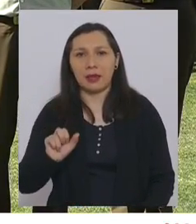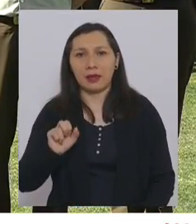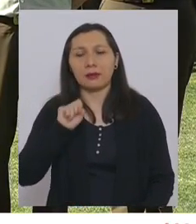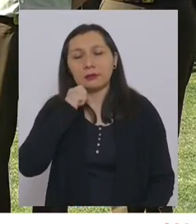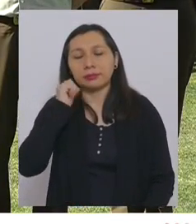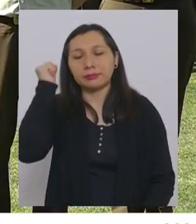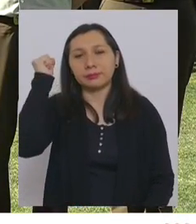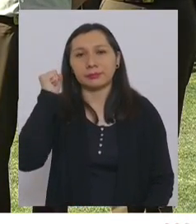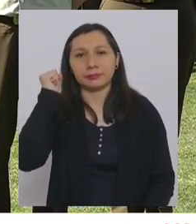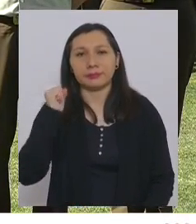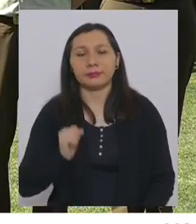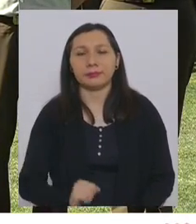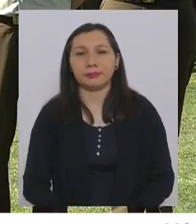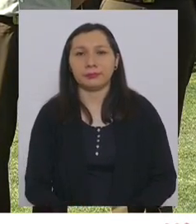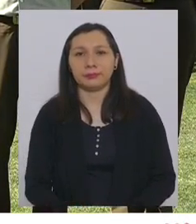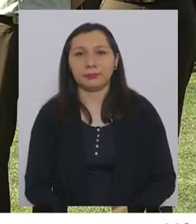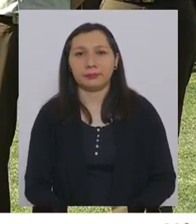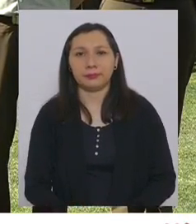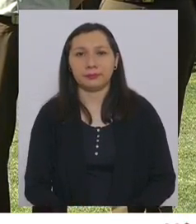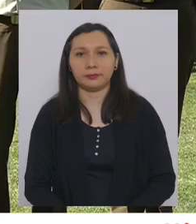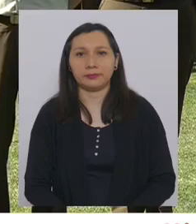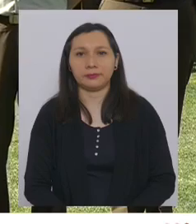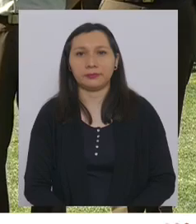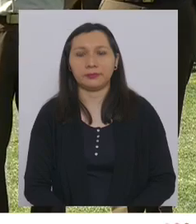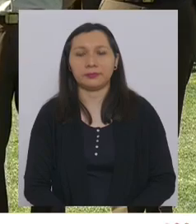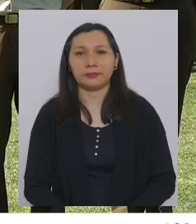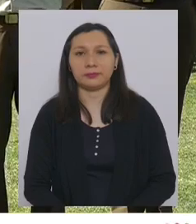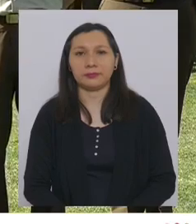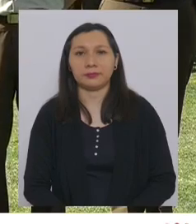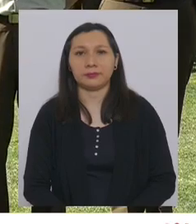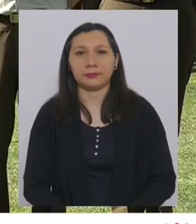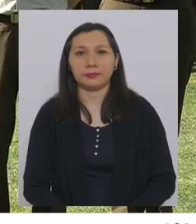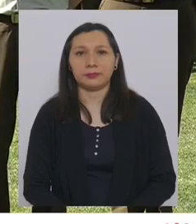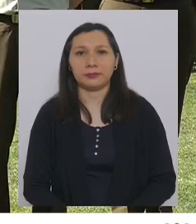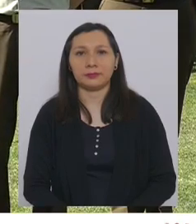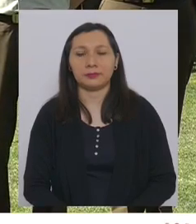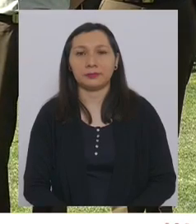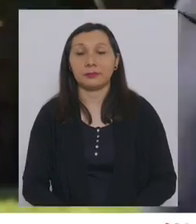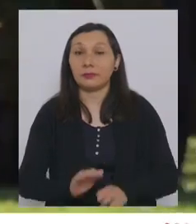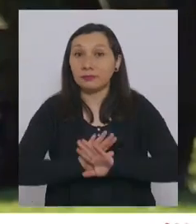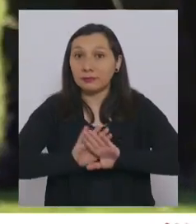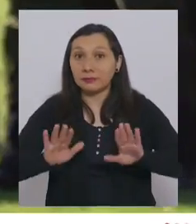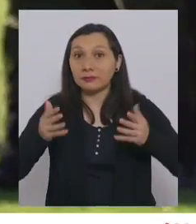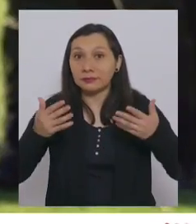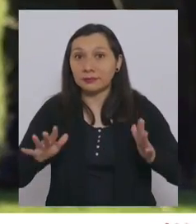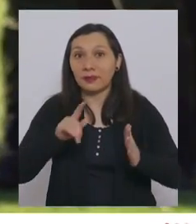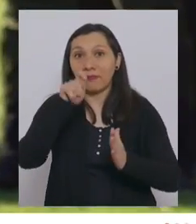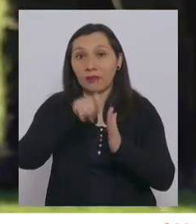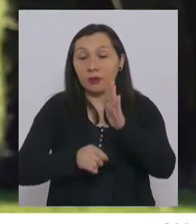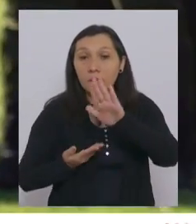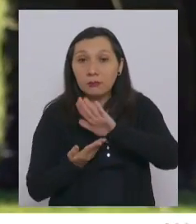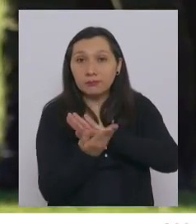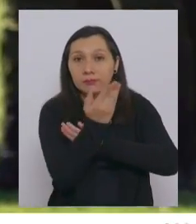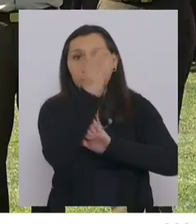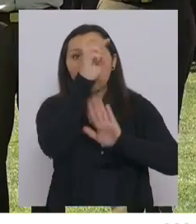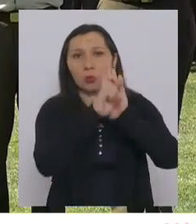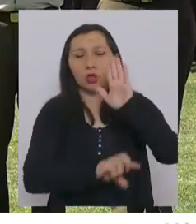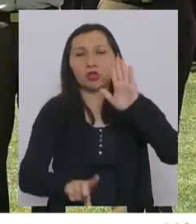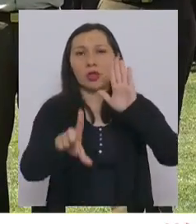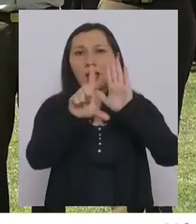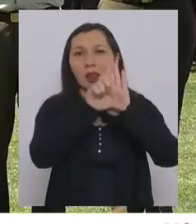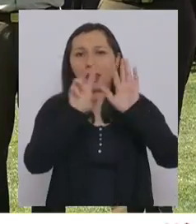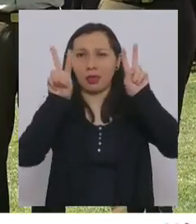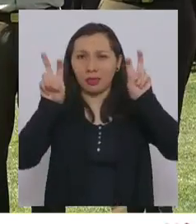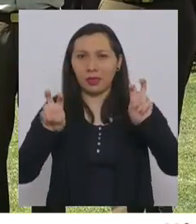modernización de la institución y se ha referido finalmente también a cómo la institución está abordando el crimen o tendrá que hacerlo de